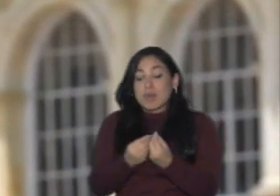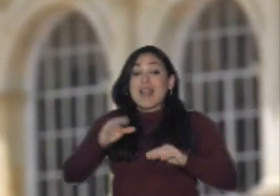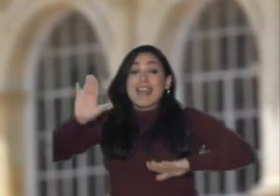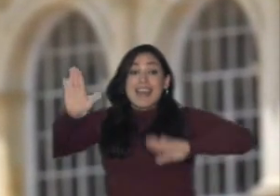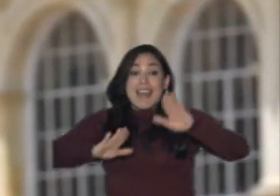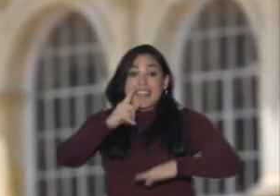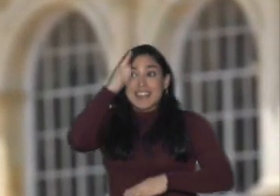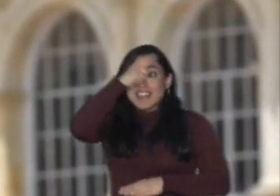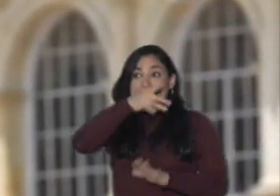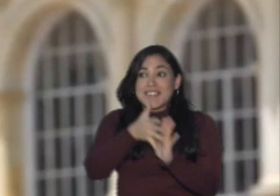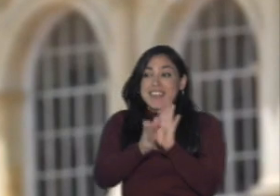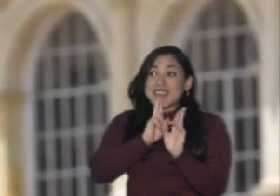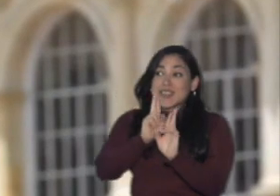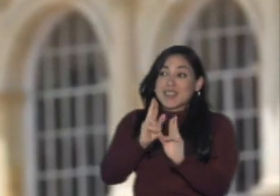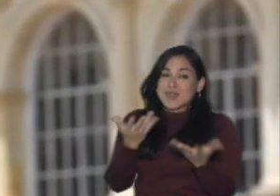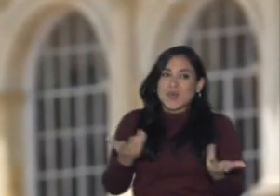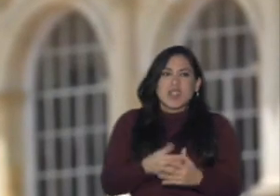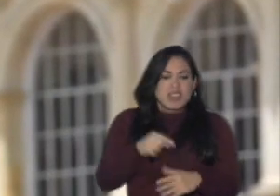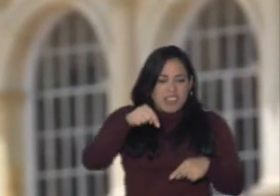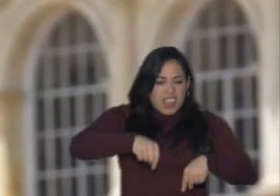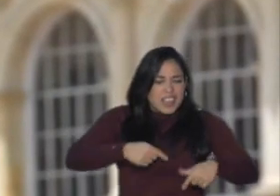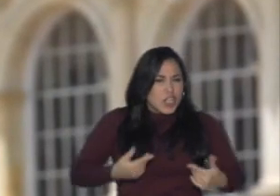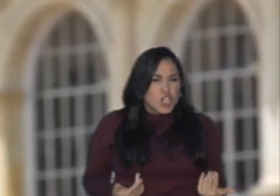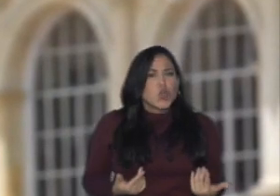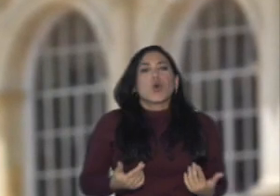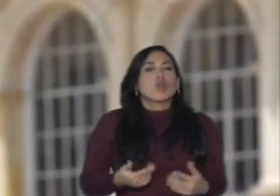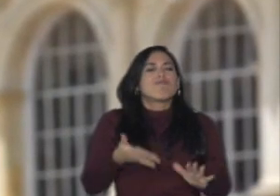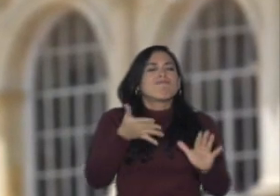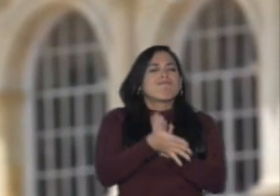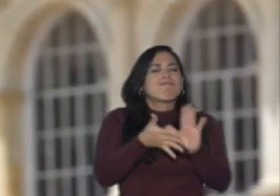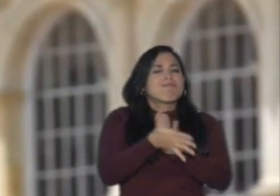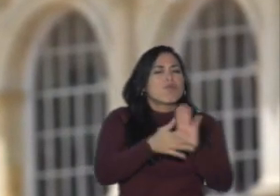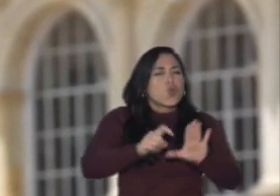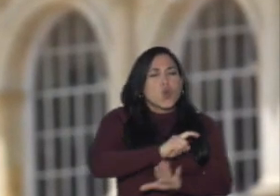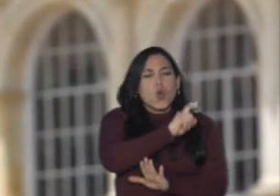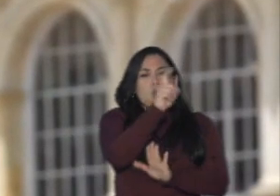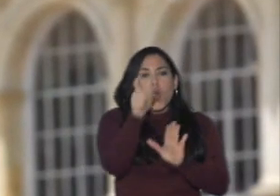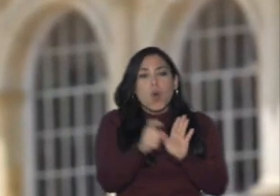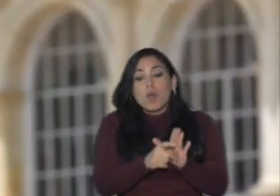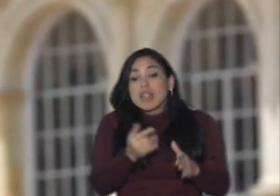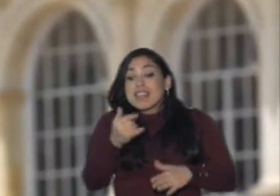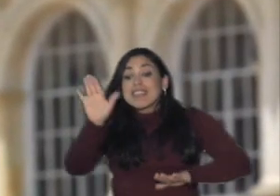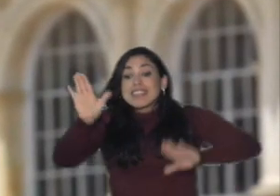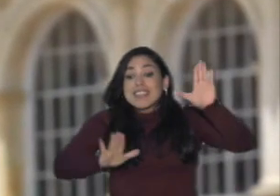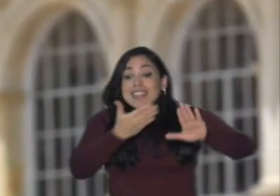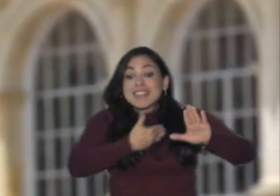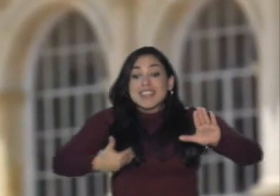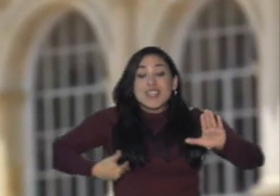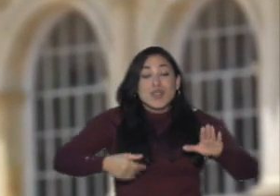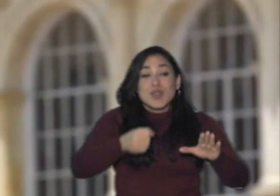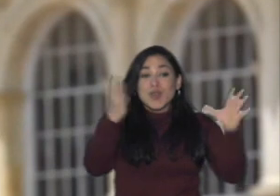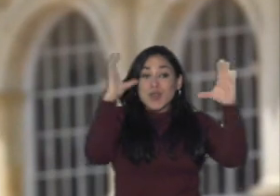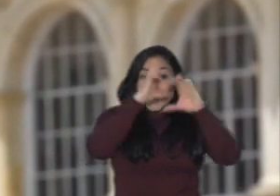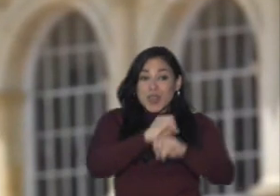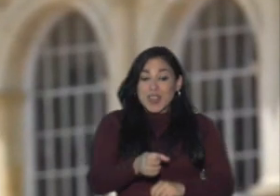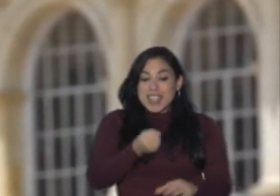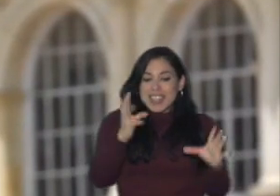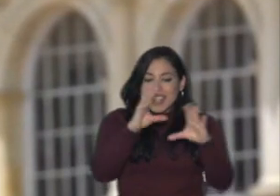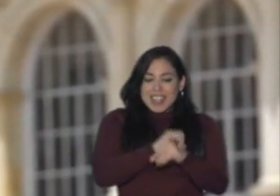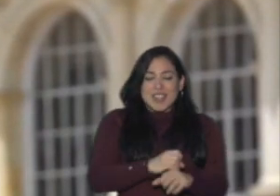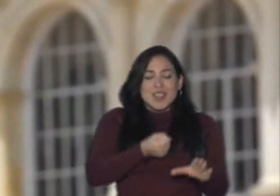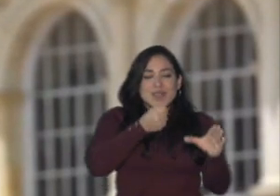candidato Federico Gutiérrez. Nosotros estaremos atentos para llevarles más detalles de la ruta presidencial en nuestra emisión central